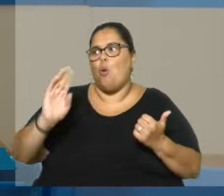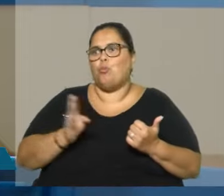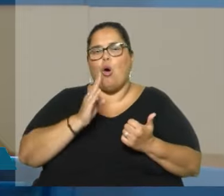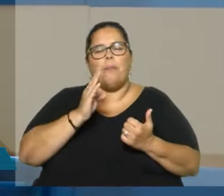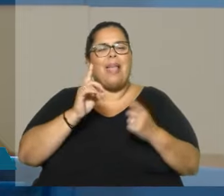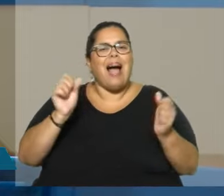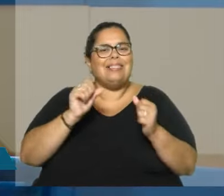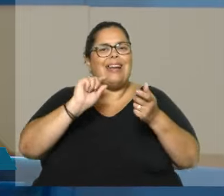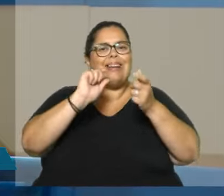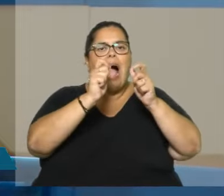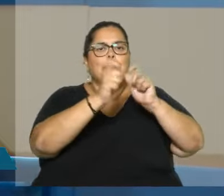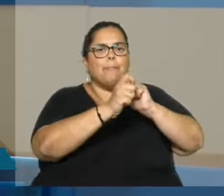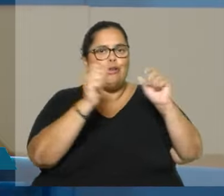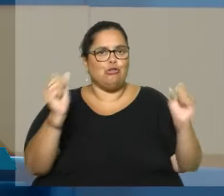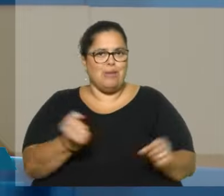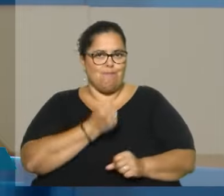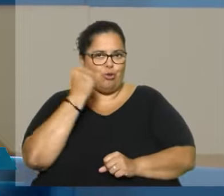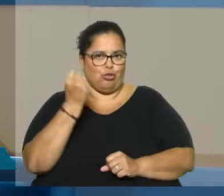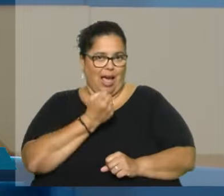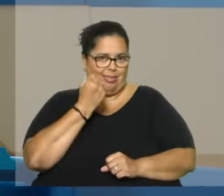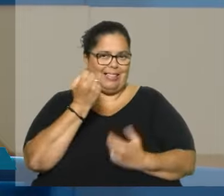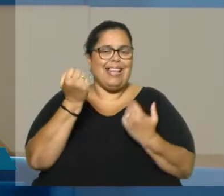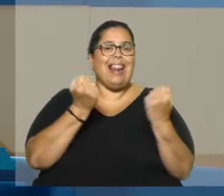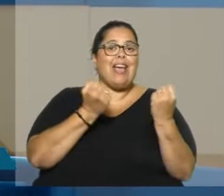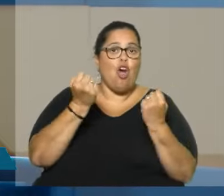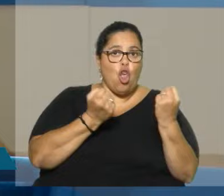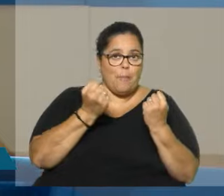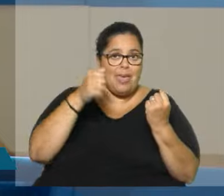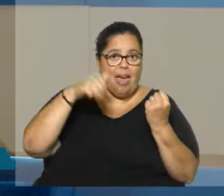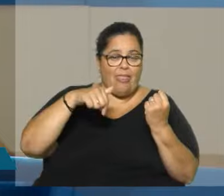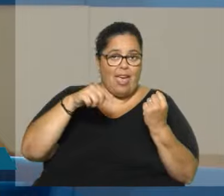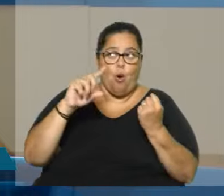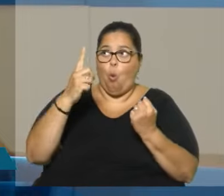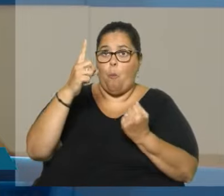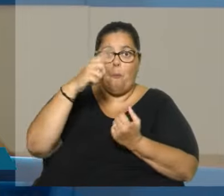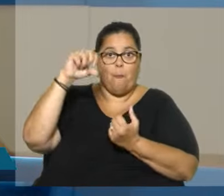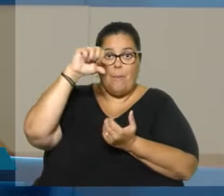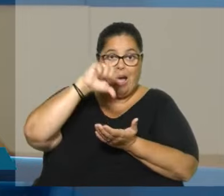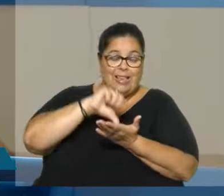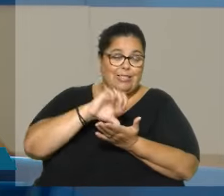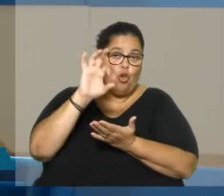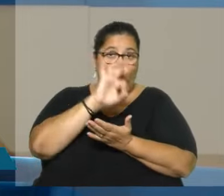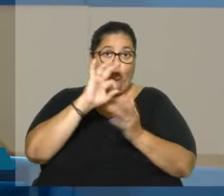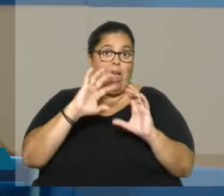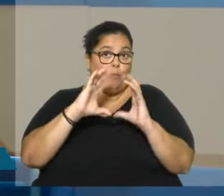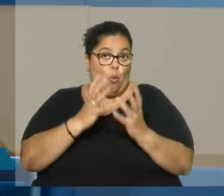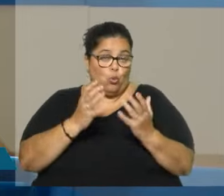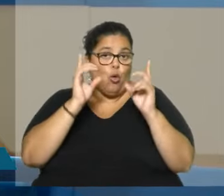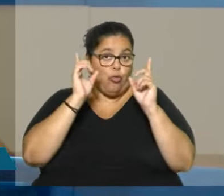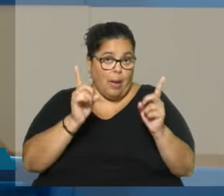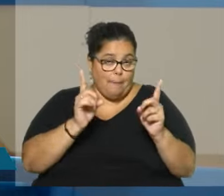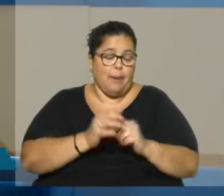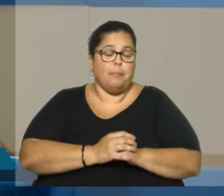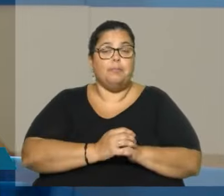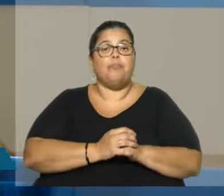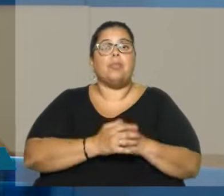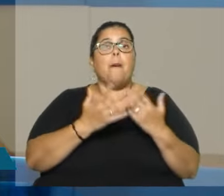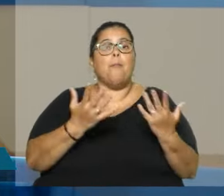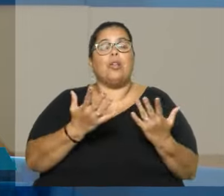importantes en este en la economía de de un país o o del mundo en este caso este porque hay